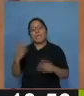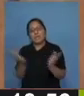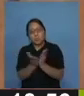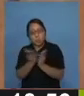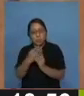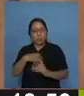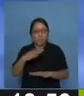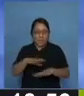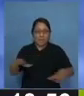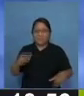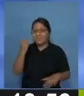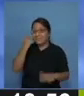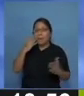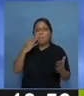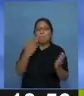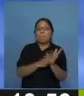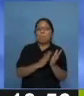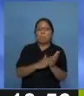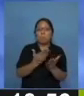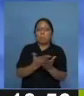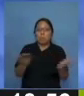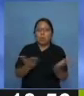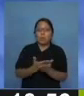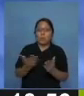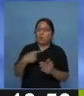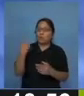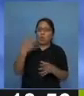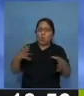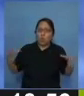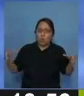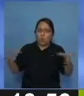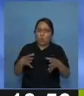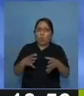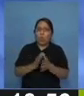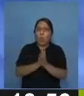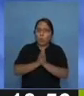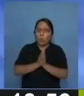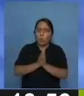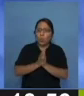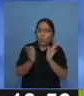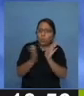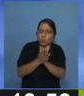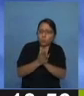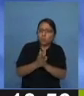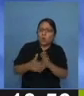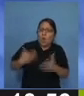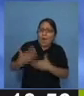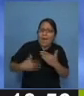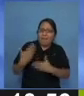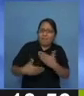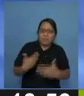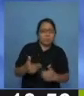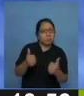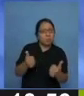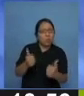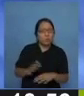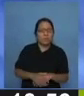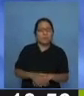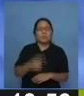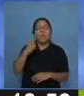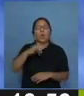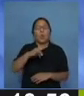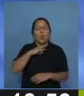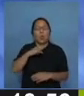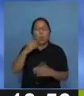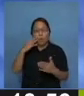todos, ya se demostró todo este tiempo que cuando estamos todos juntos podemos avanzar. Jujuy dio muestra acabada de que en